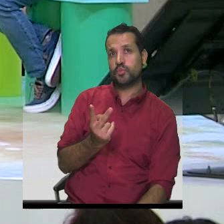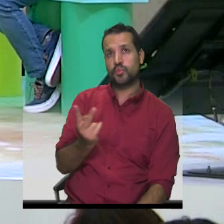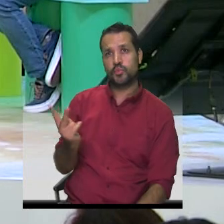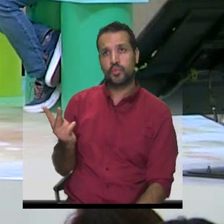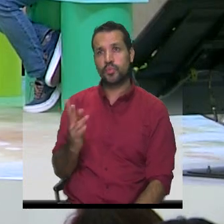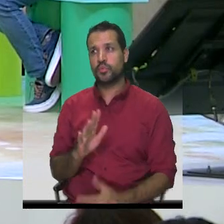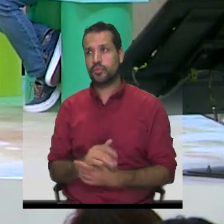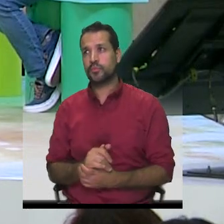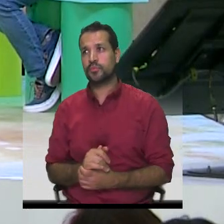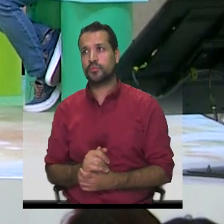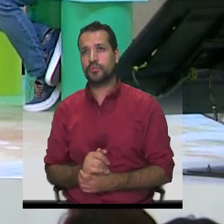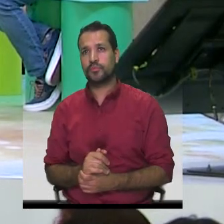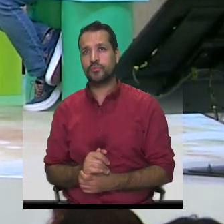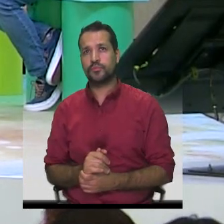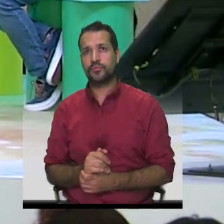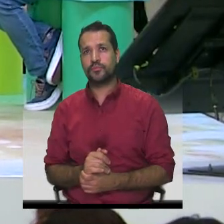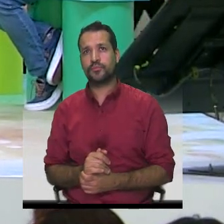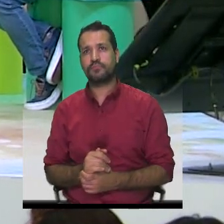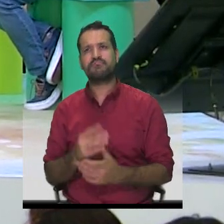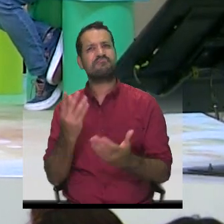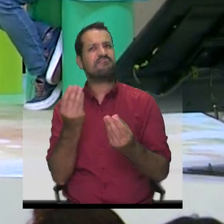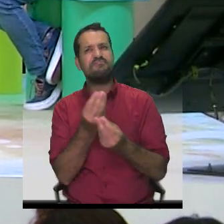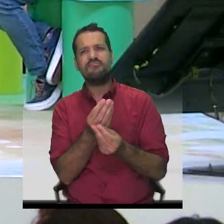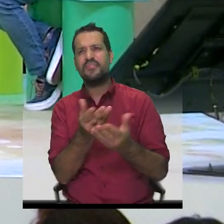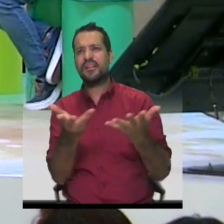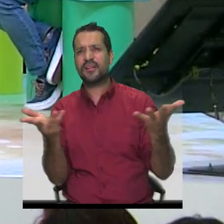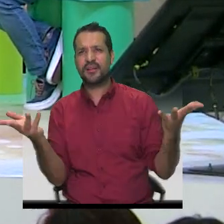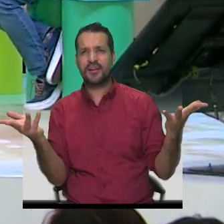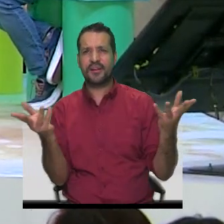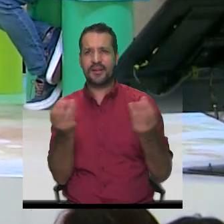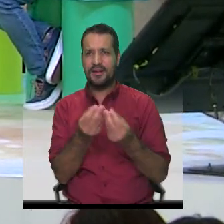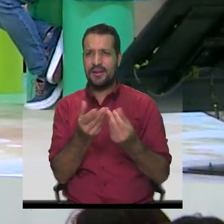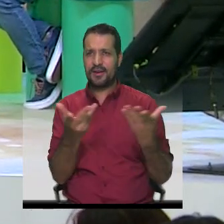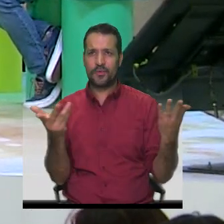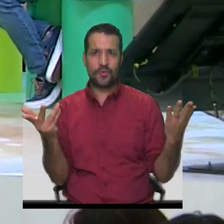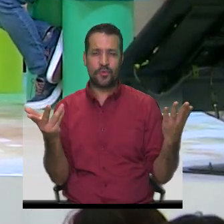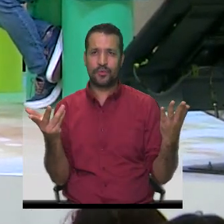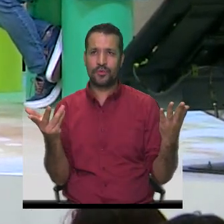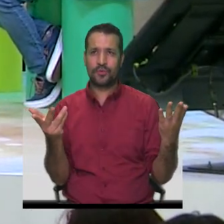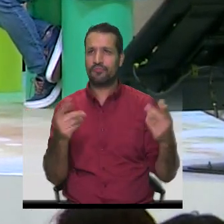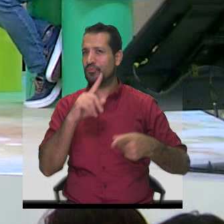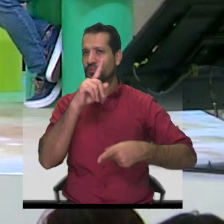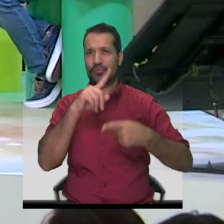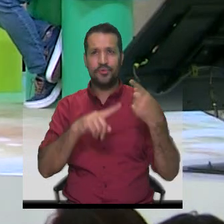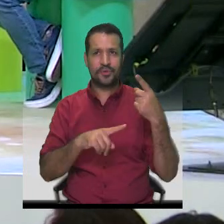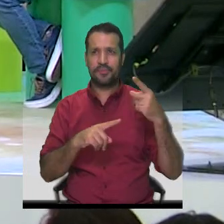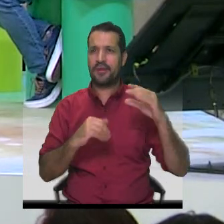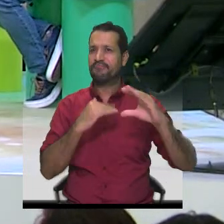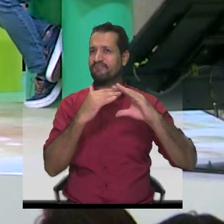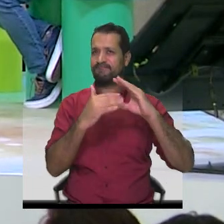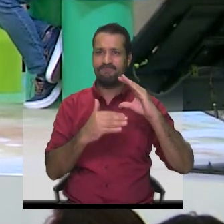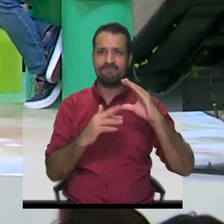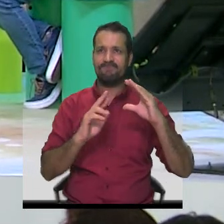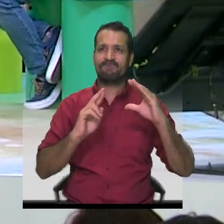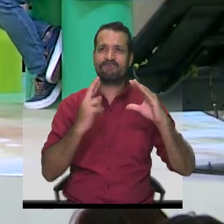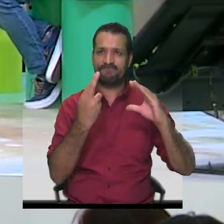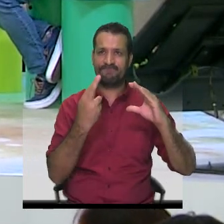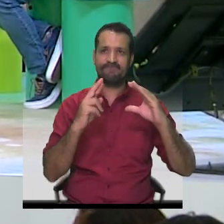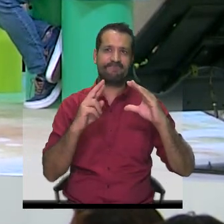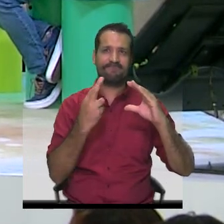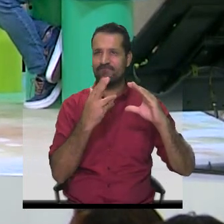la discusión que hay alrededor de los recursos naturales no renovables? ¿Y qué implica esto en